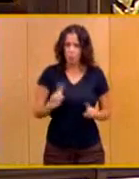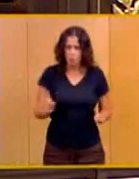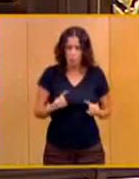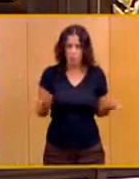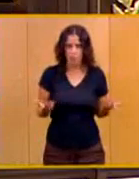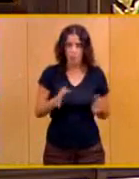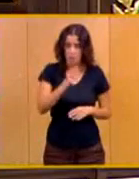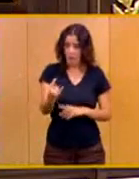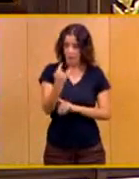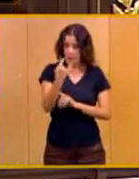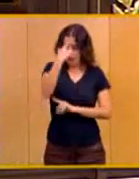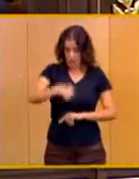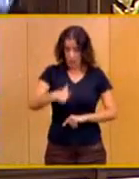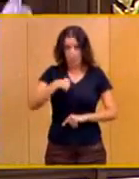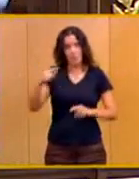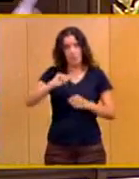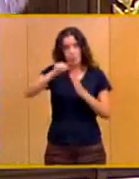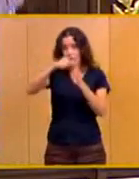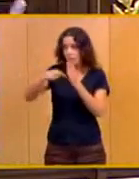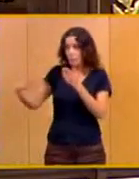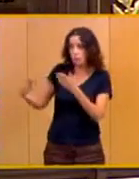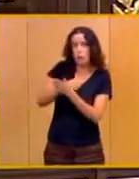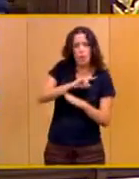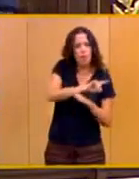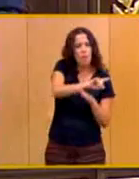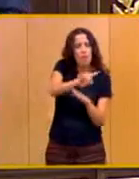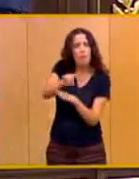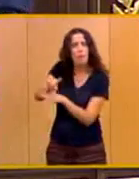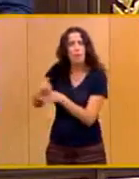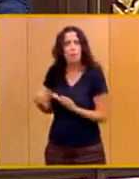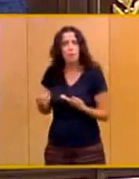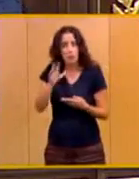mí y a todos los que firmaron el Pacto de Toledo? Explíquelo usted en esta Cámara.